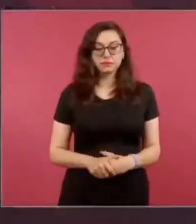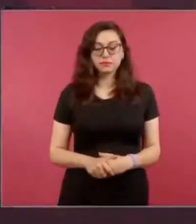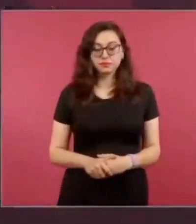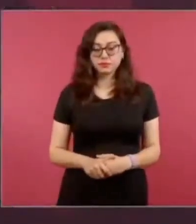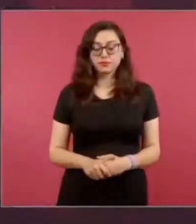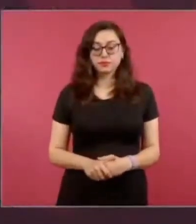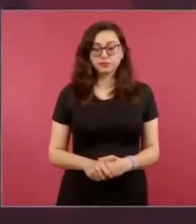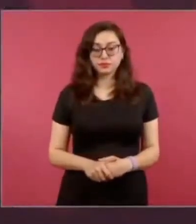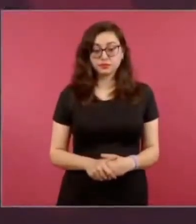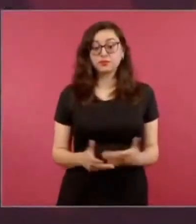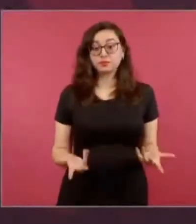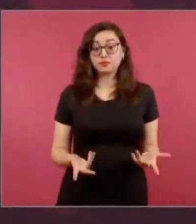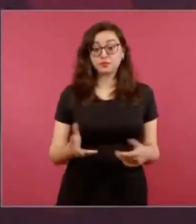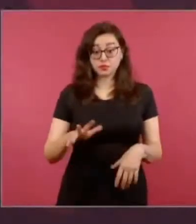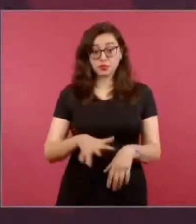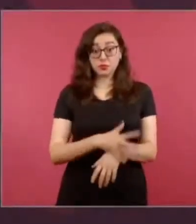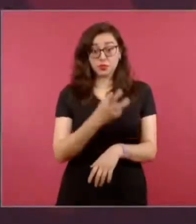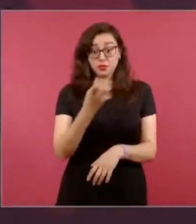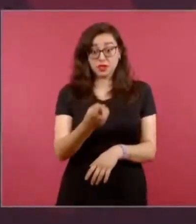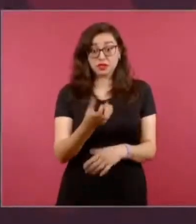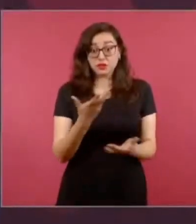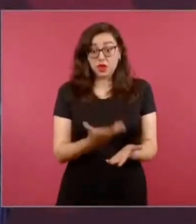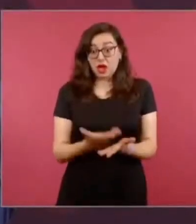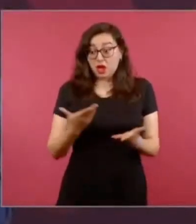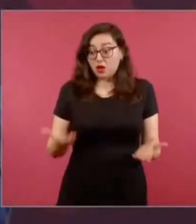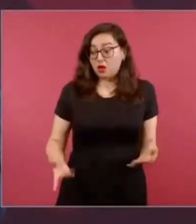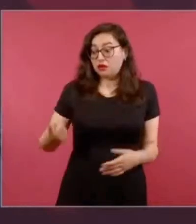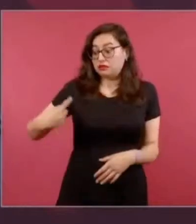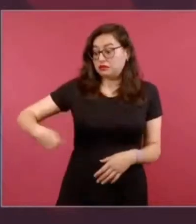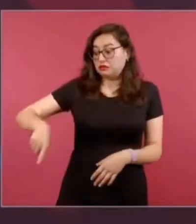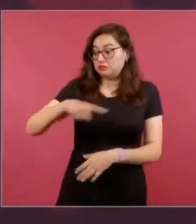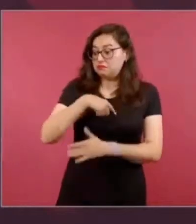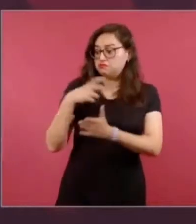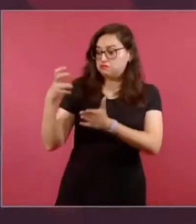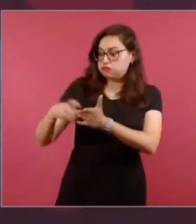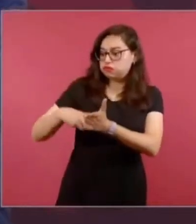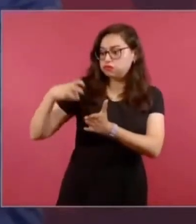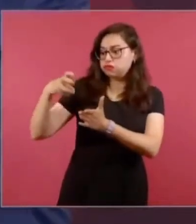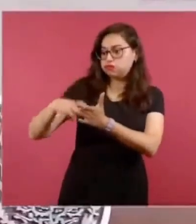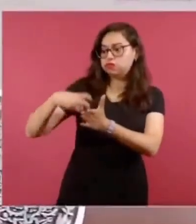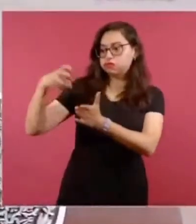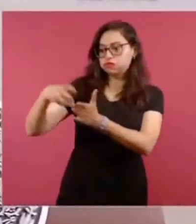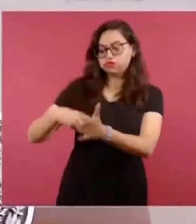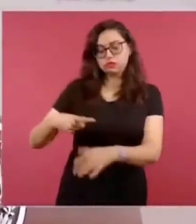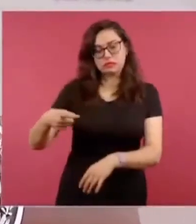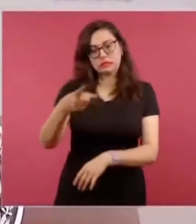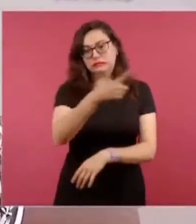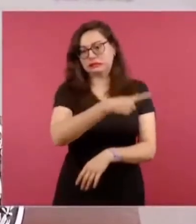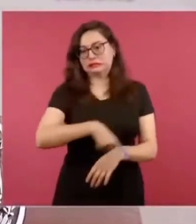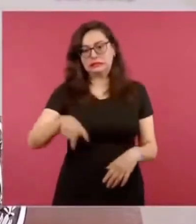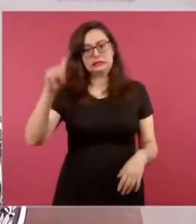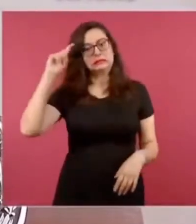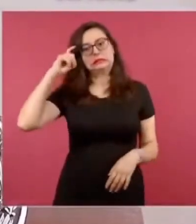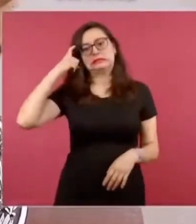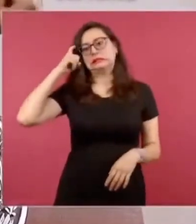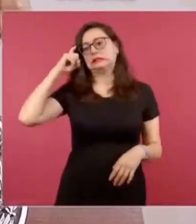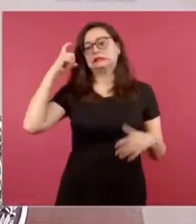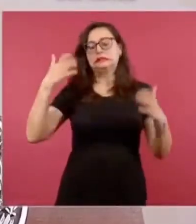Por eso es su enojo, pero estamos viviendo tiempos muy interesantes.